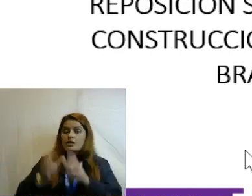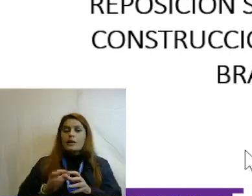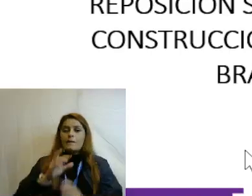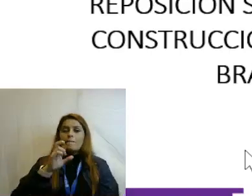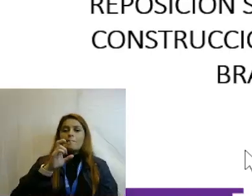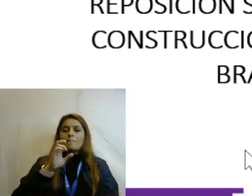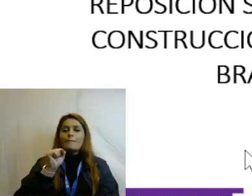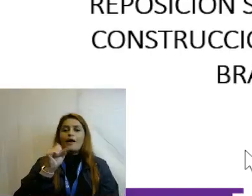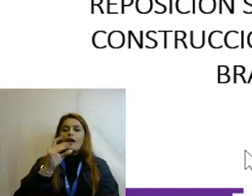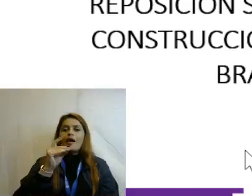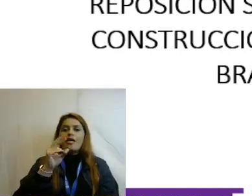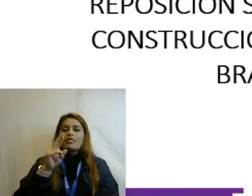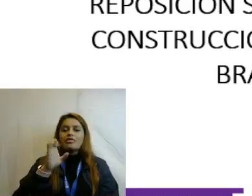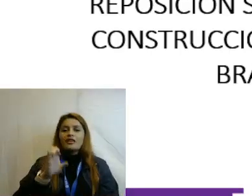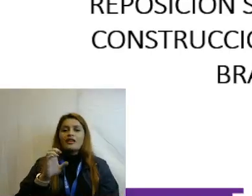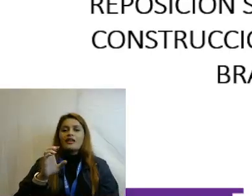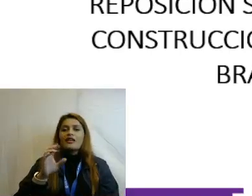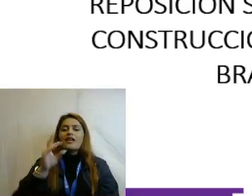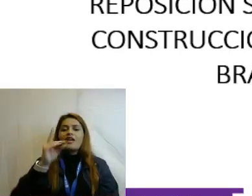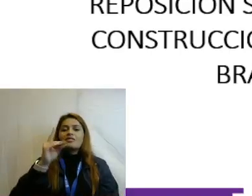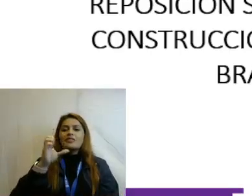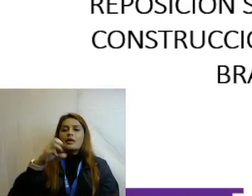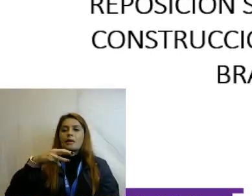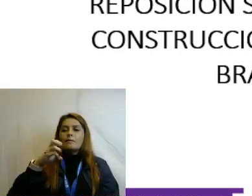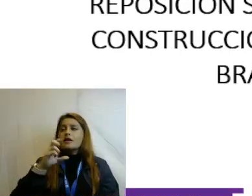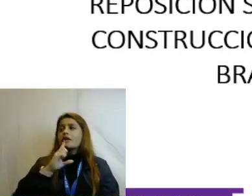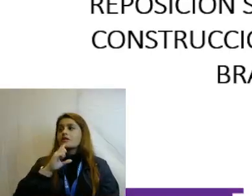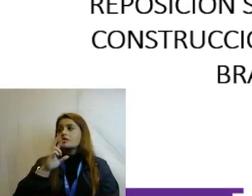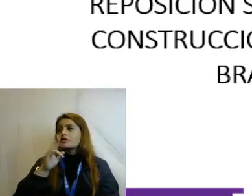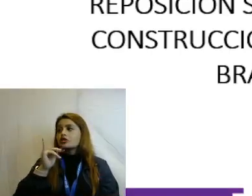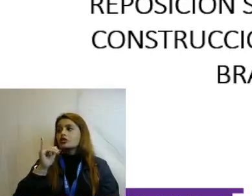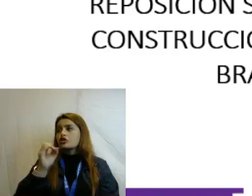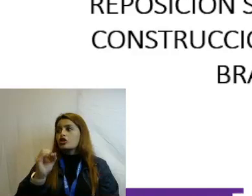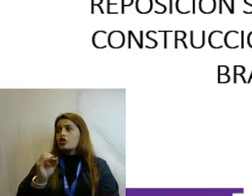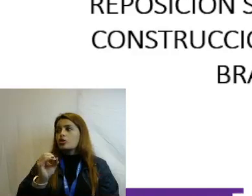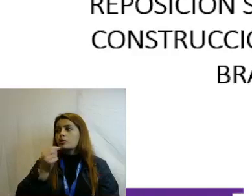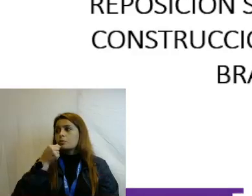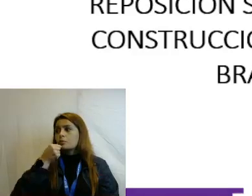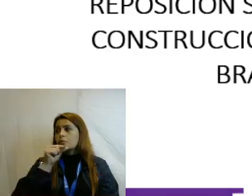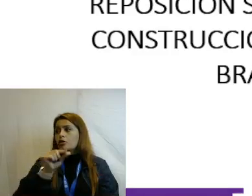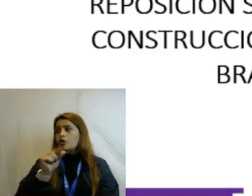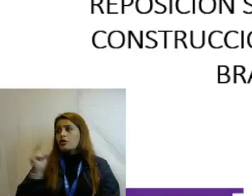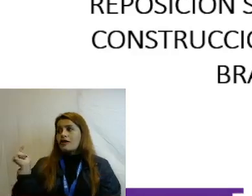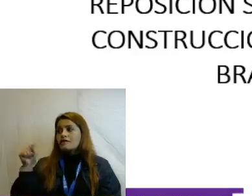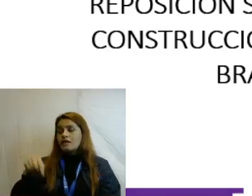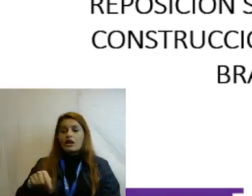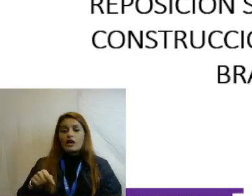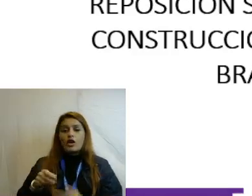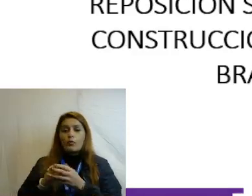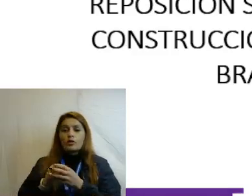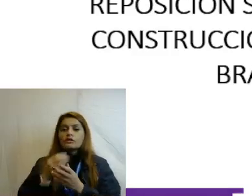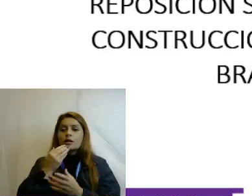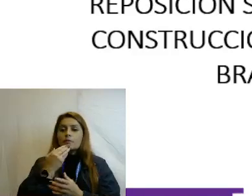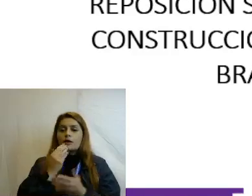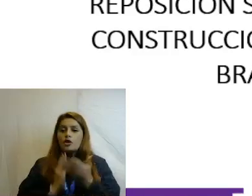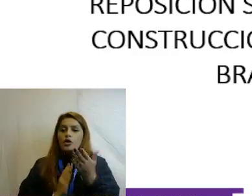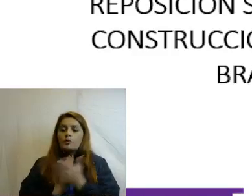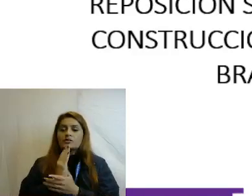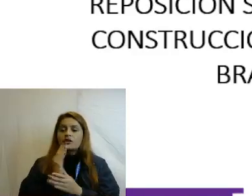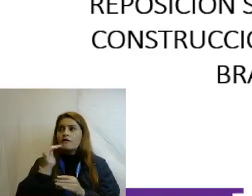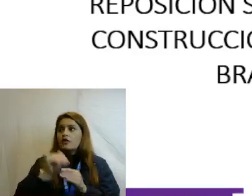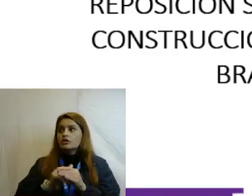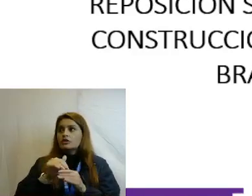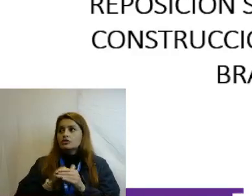exponga, después darle brevemente la palabra a la corporación y proceder a la votación.